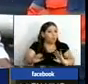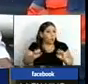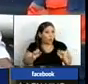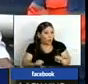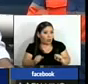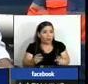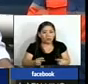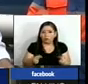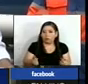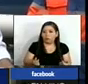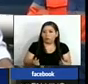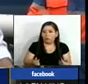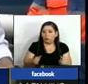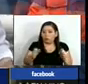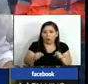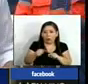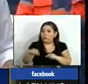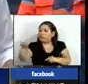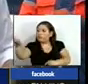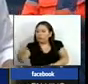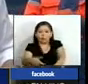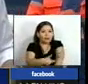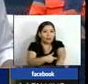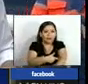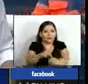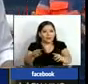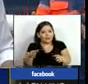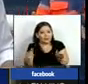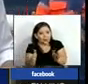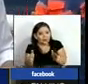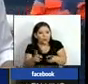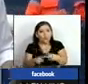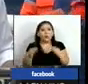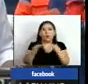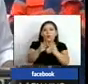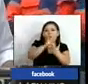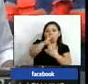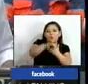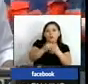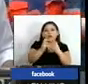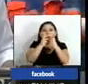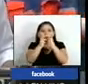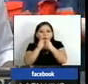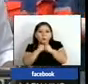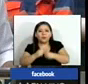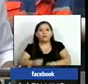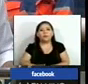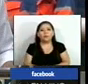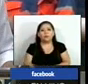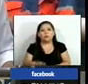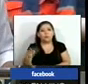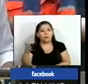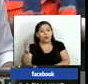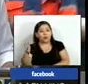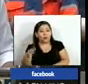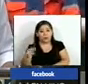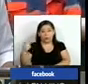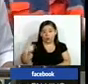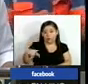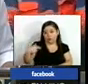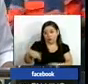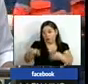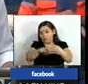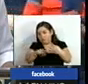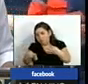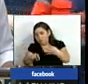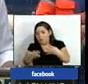acudir a cualquiera de las unidades de salud. Y tenemos un proyecto bastante ambicioso que va a abrir a finales del mes de noviembre, principios de